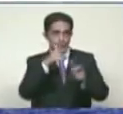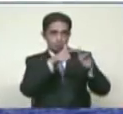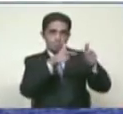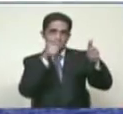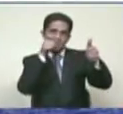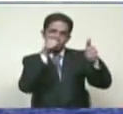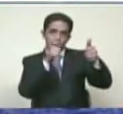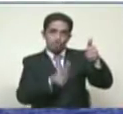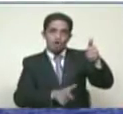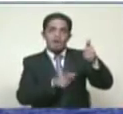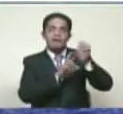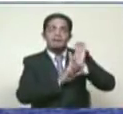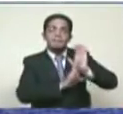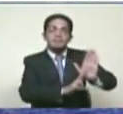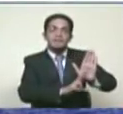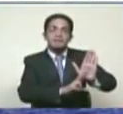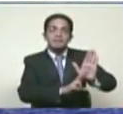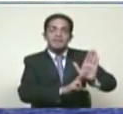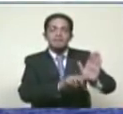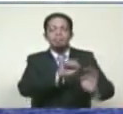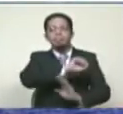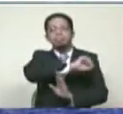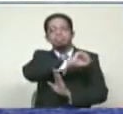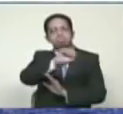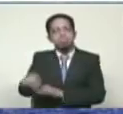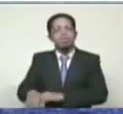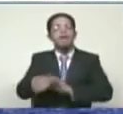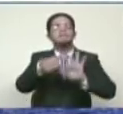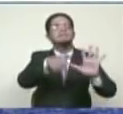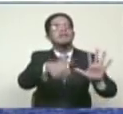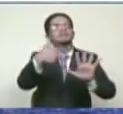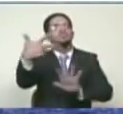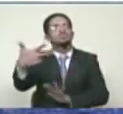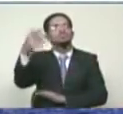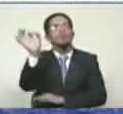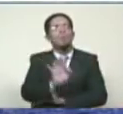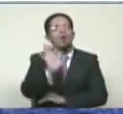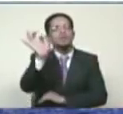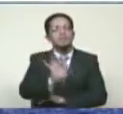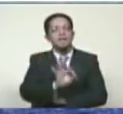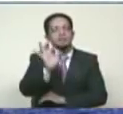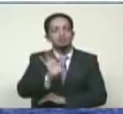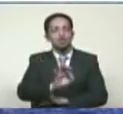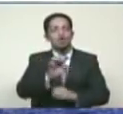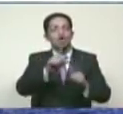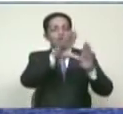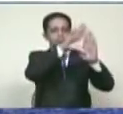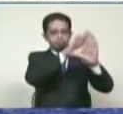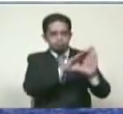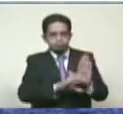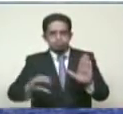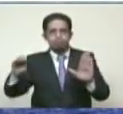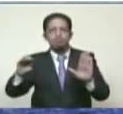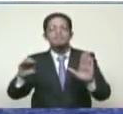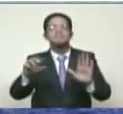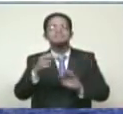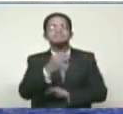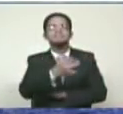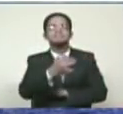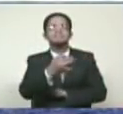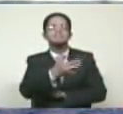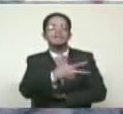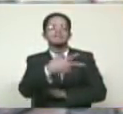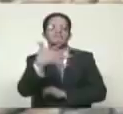Maduro, ganamos con el 68% de los que votaron y el 35% del padrón